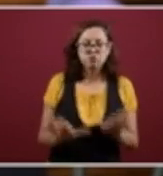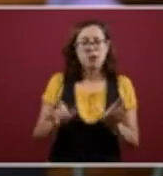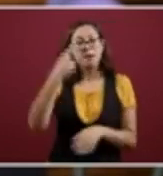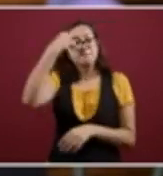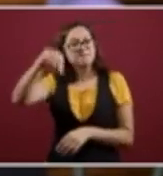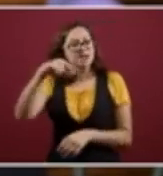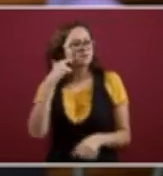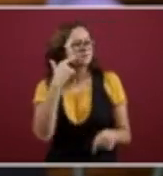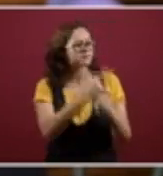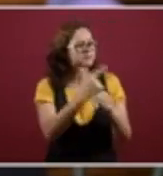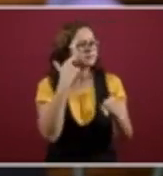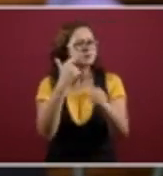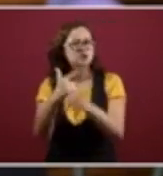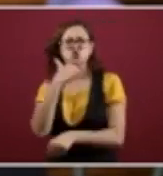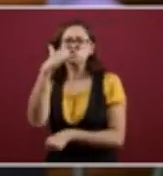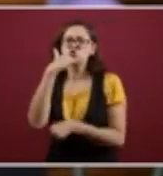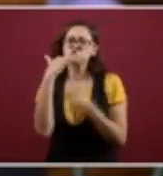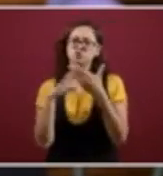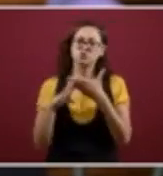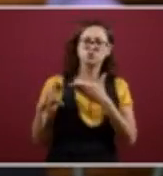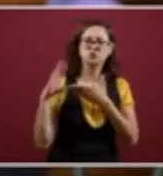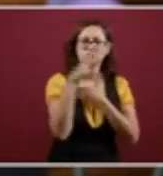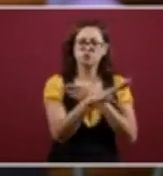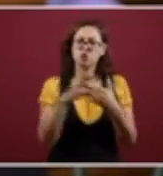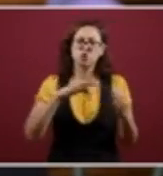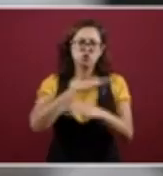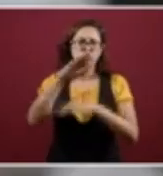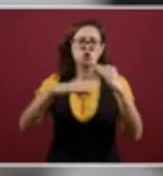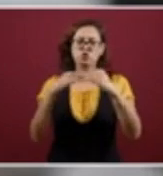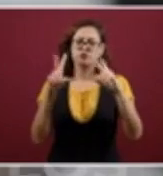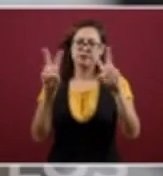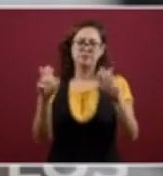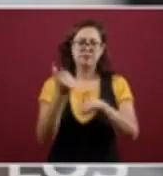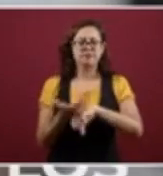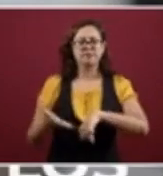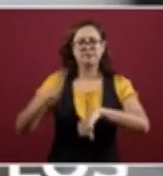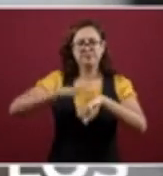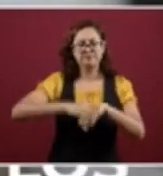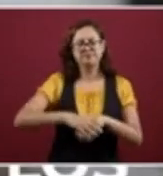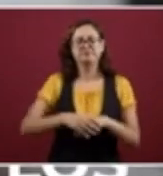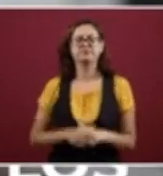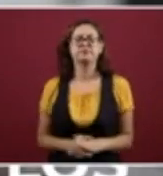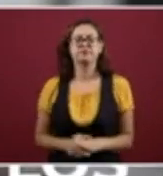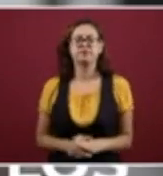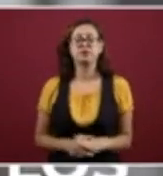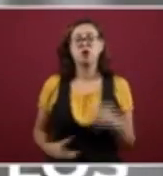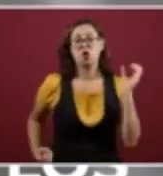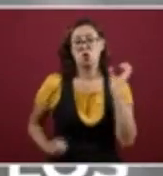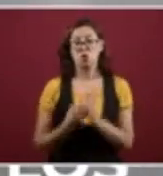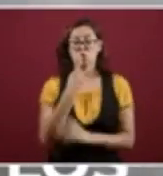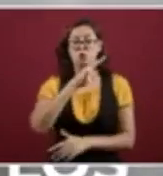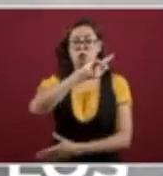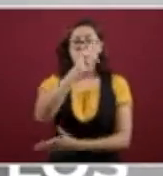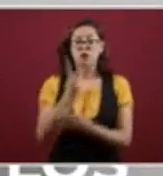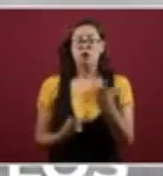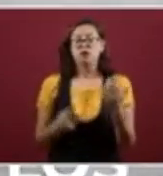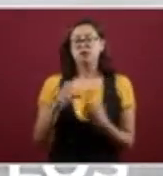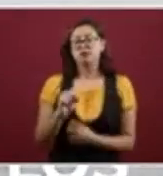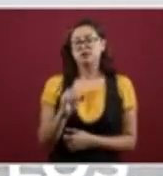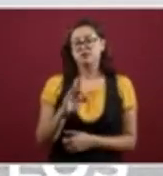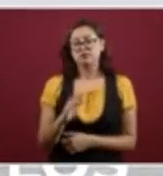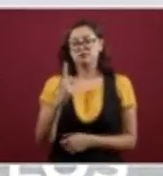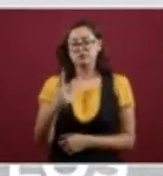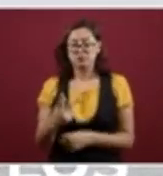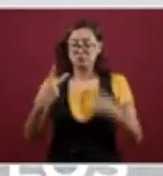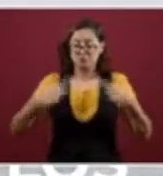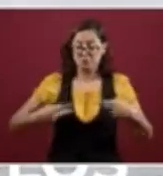combate a la corrupción y a la impunidad en el ámbito administrativo. Con el nuevo programa de la Función Pública, el anonimato del